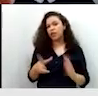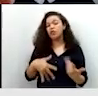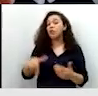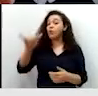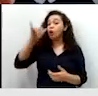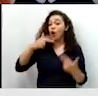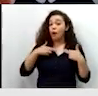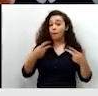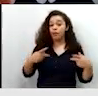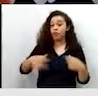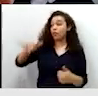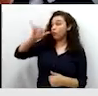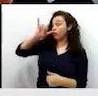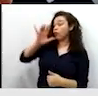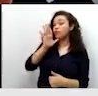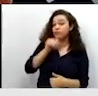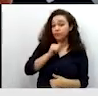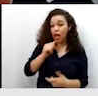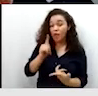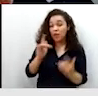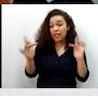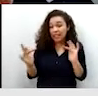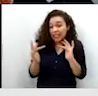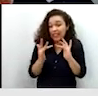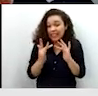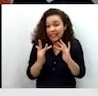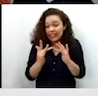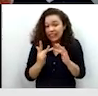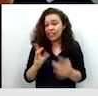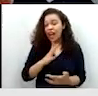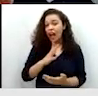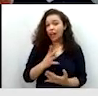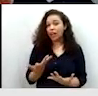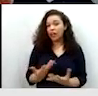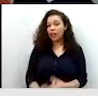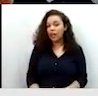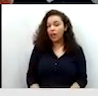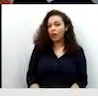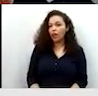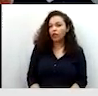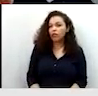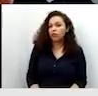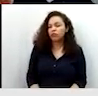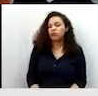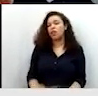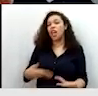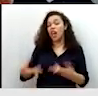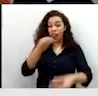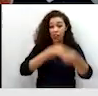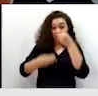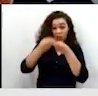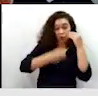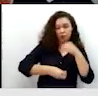humano, pero por el estrecho contacto que puede haber con, pues ahora sí, el consumo de alimentos y